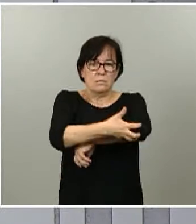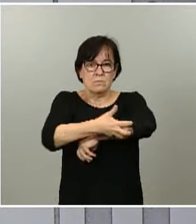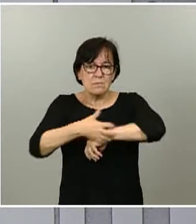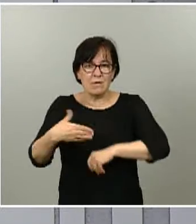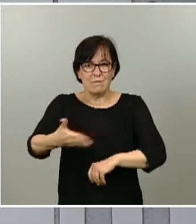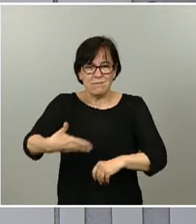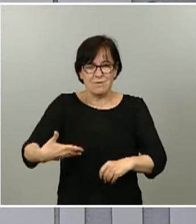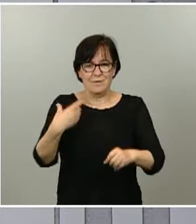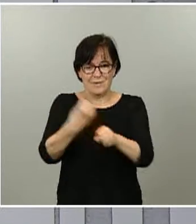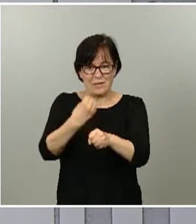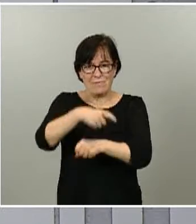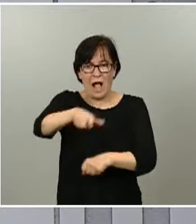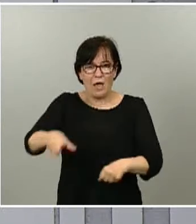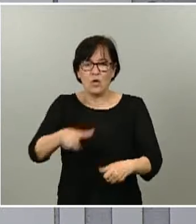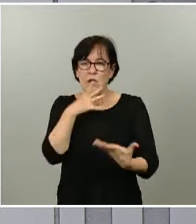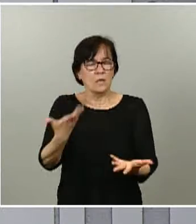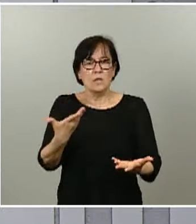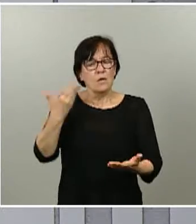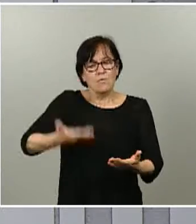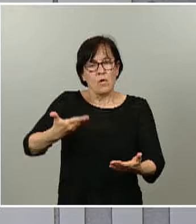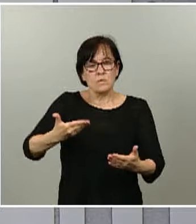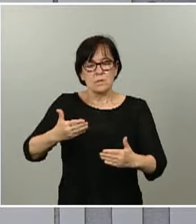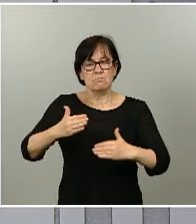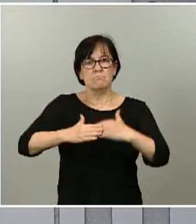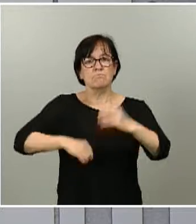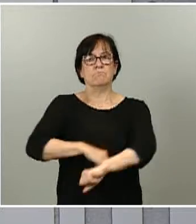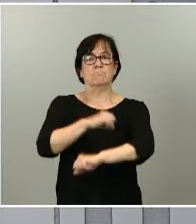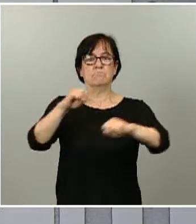trabajadores y para nosotros es fundamental construir esos cimientos que nos permitan